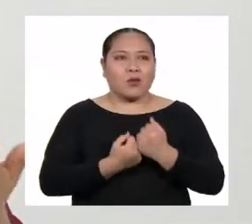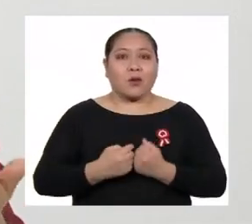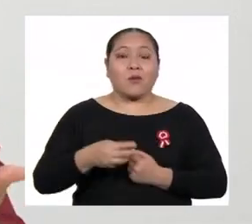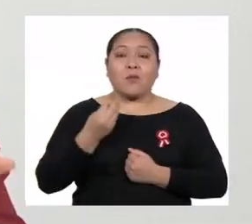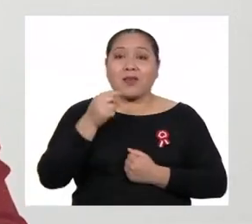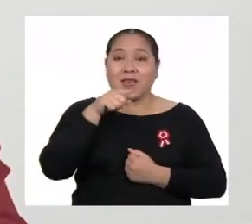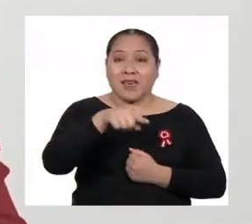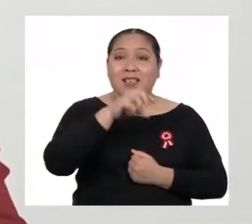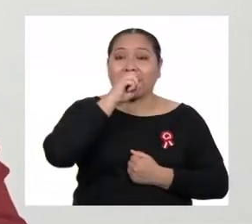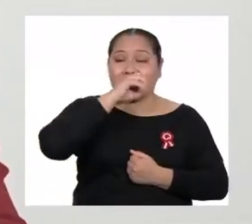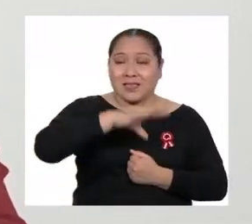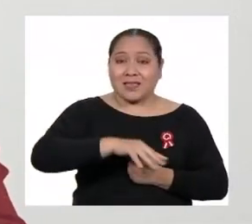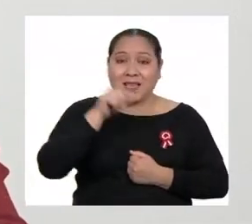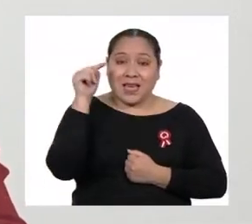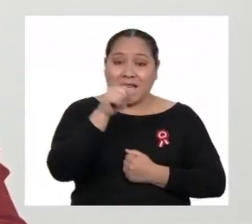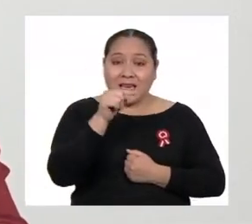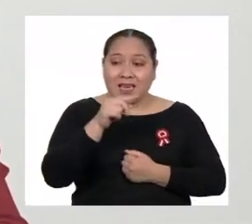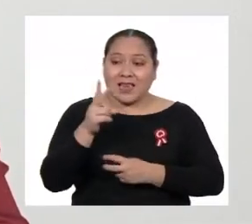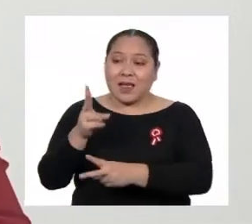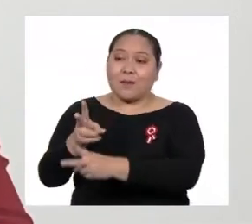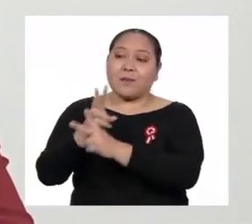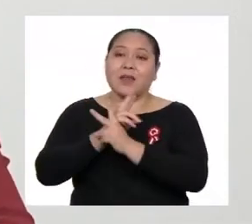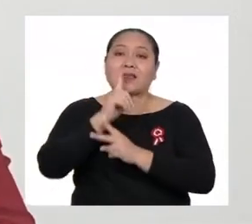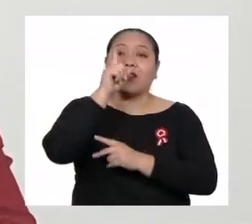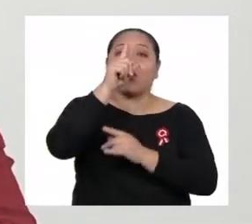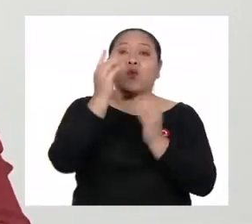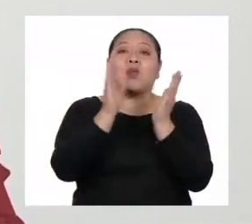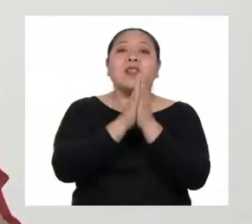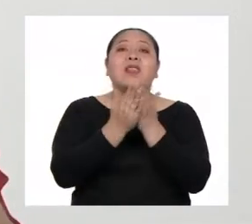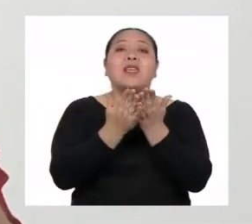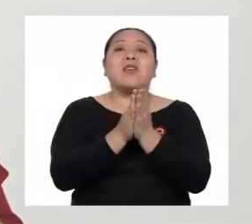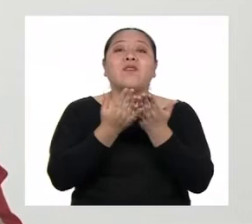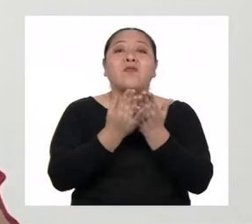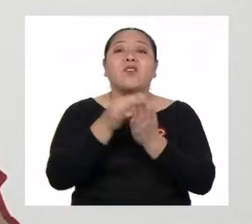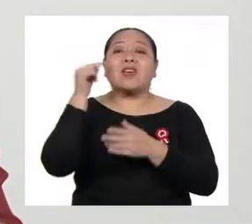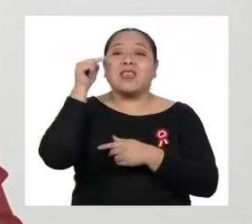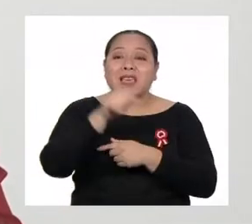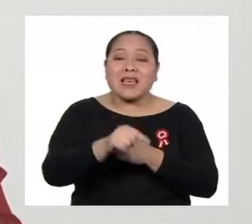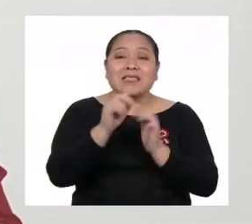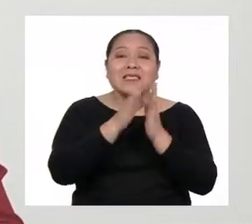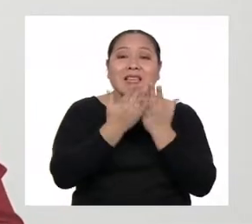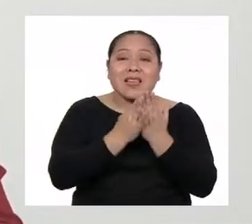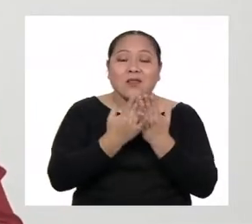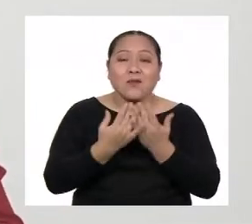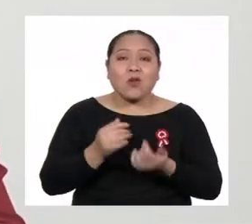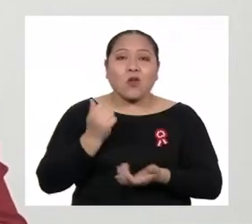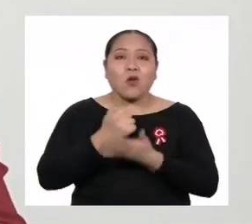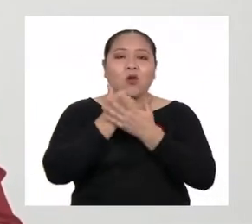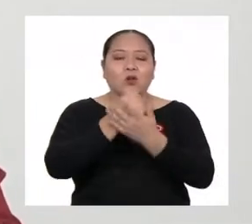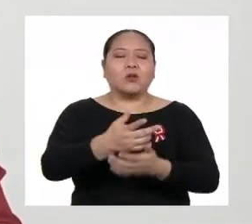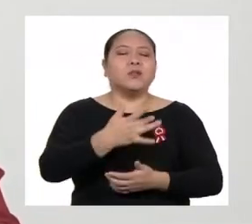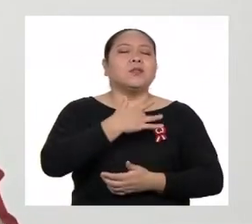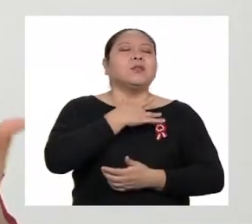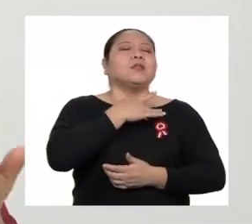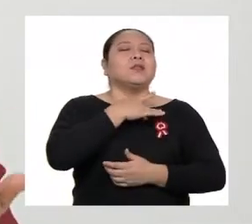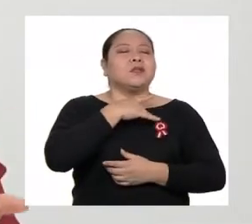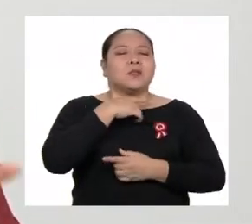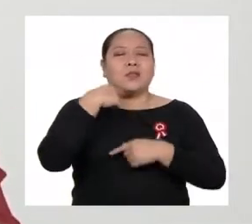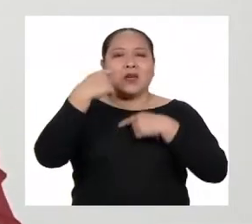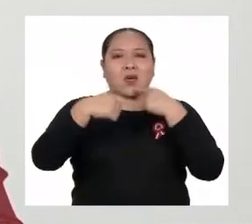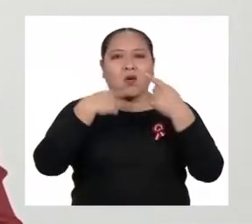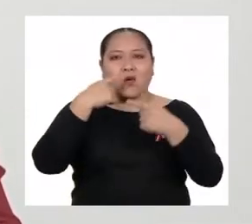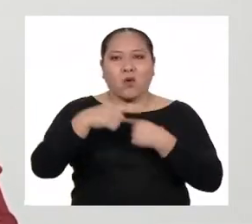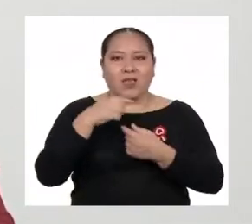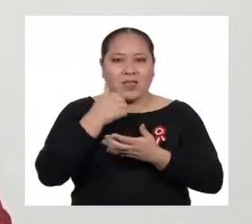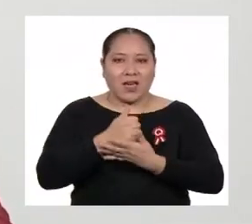él menciona que ahí le prestan un libro, que es precisamente el libro que el autor cuenta que